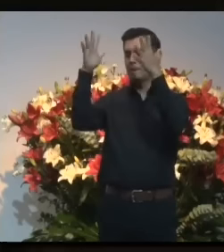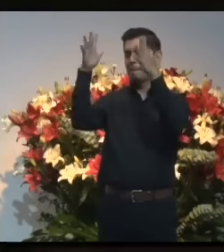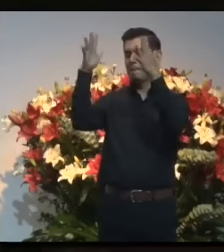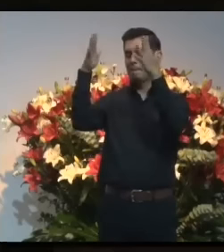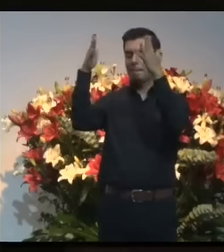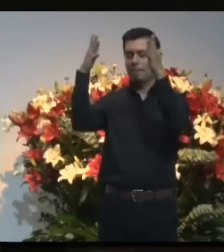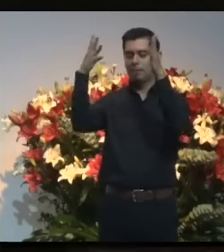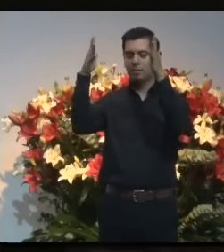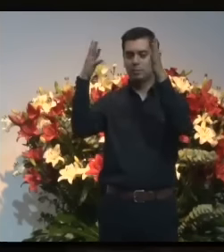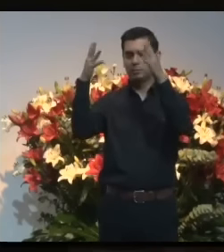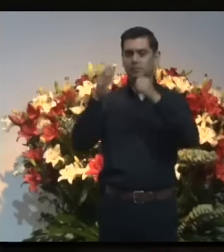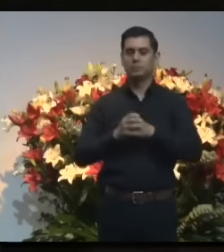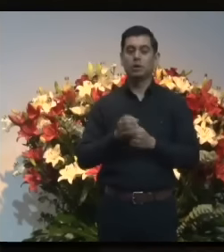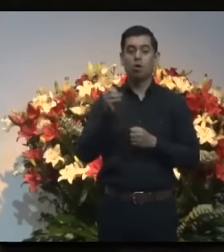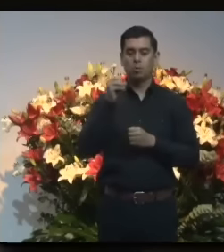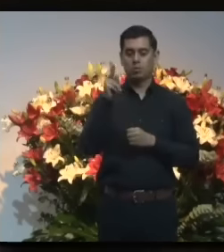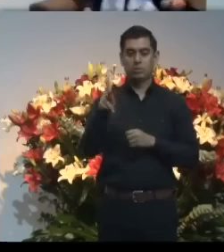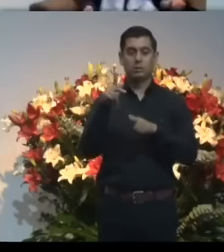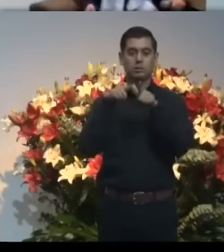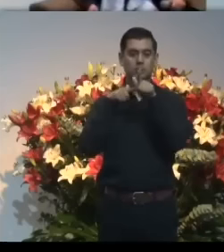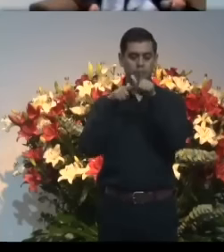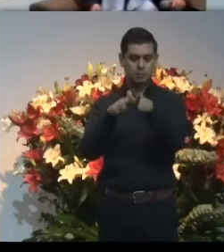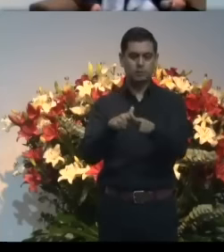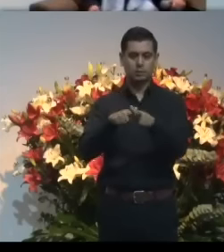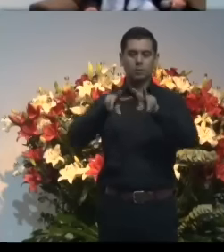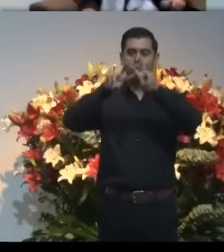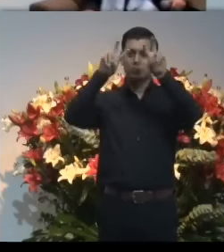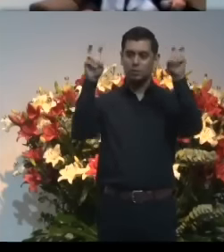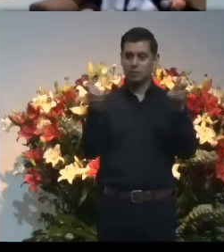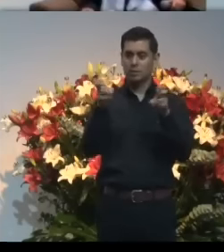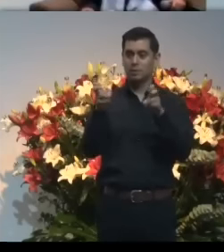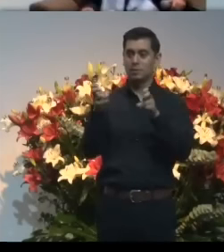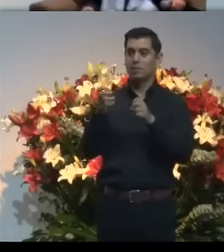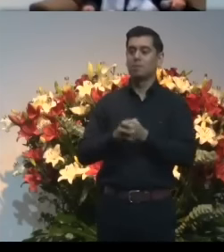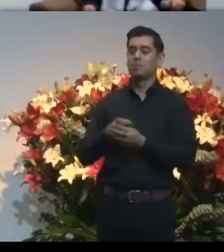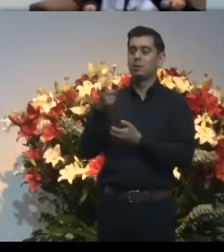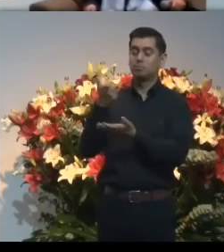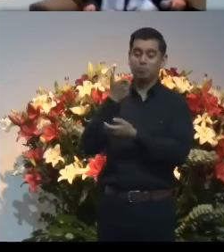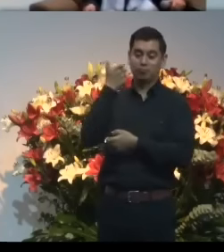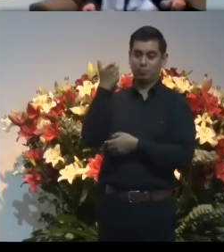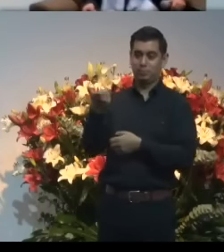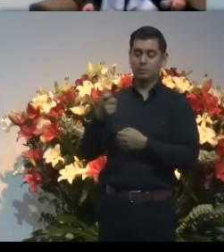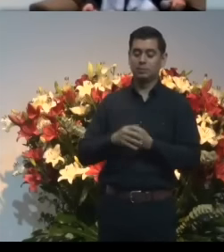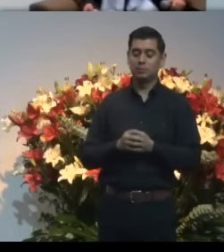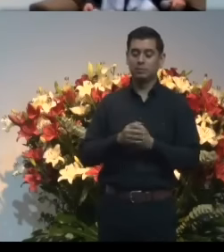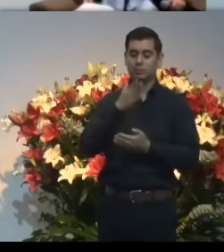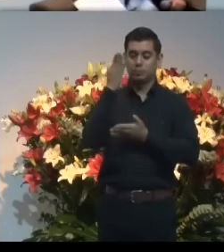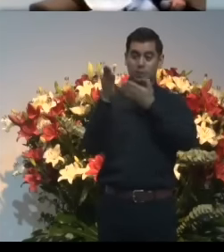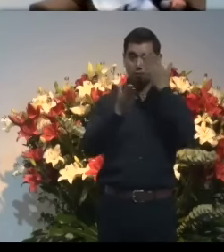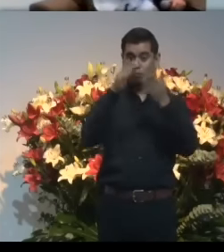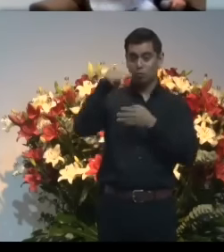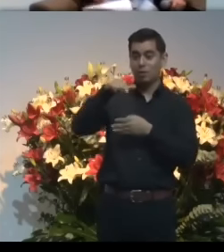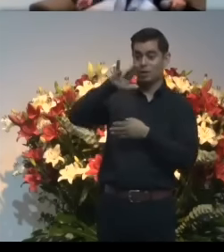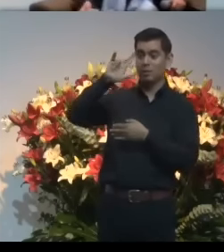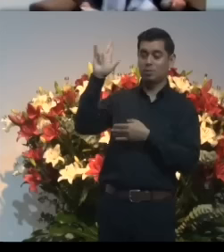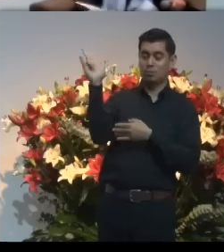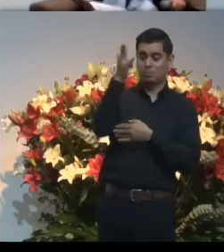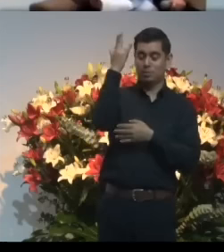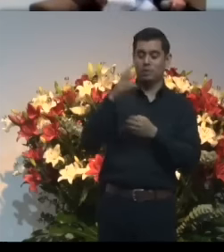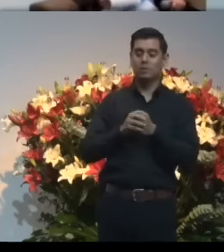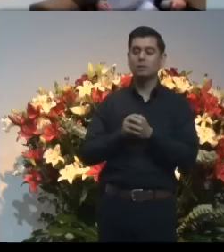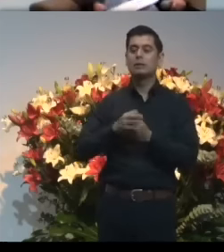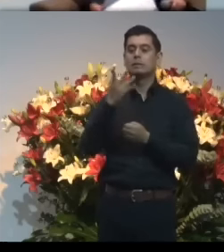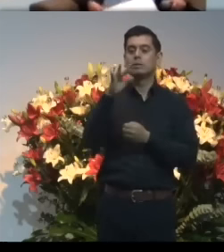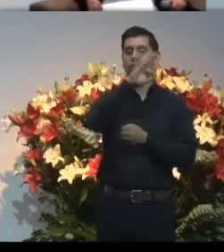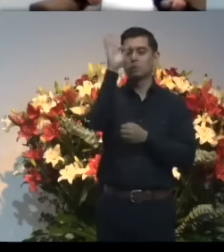Ok, vamos a continuar con el tema de economía. Un estudio de la Ibero reveló que durante los últimos 10 años, 50% de la